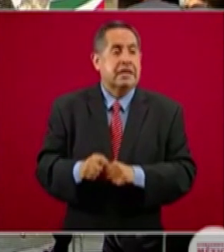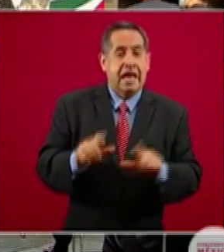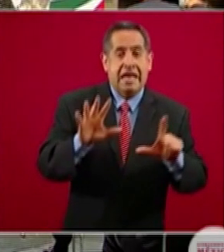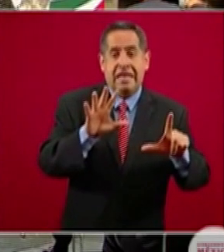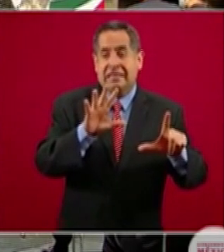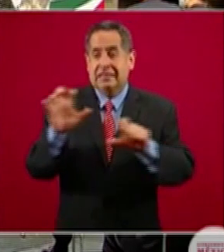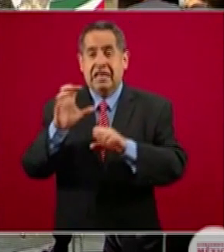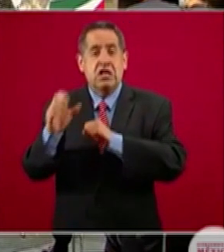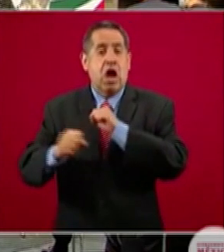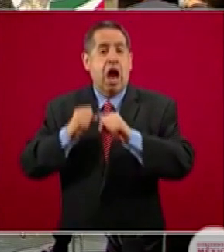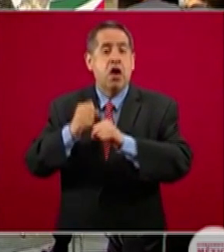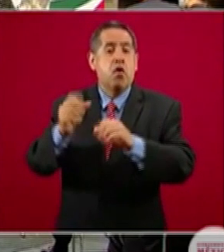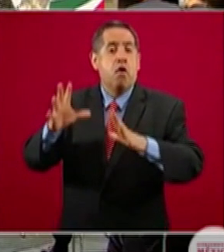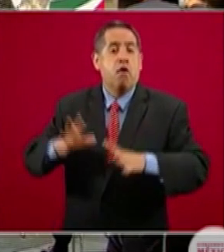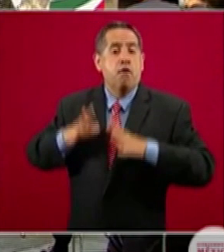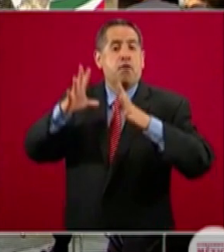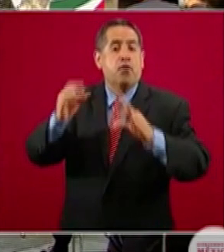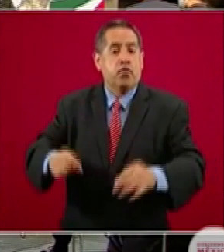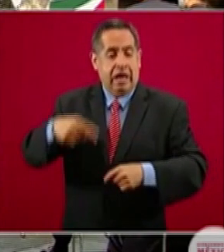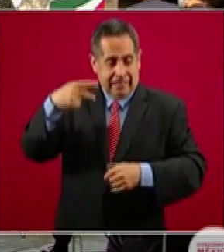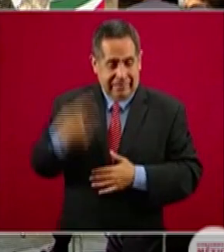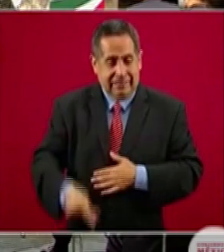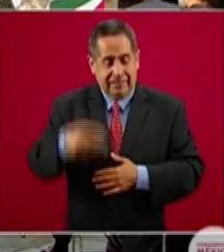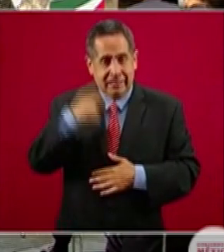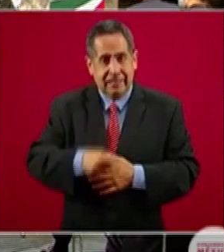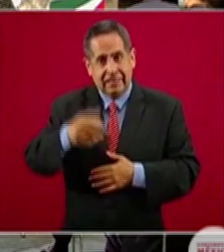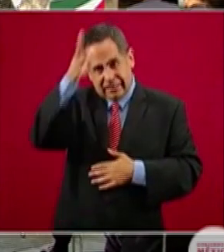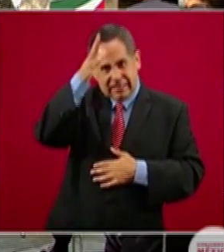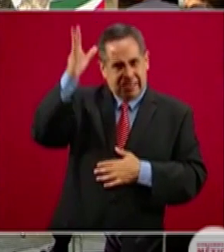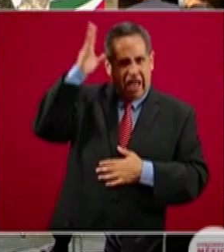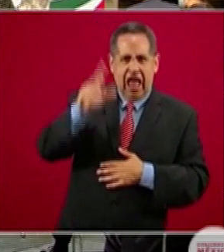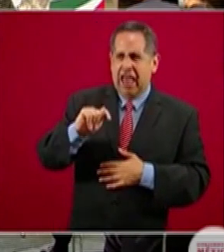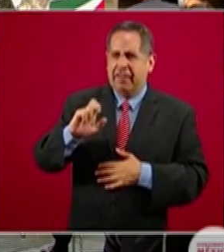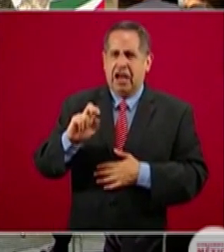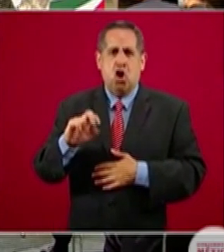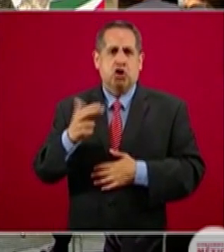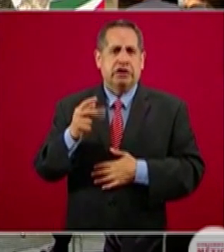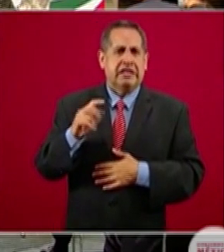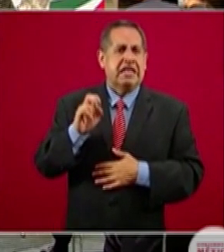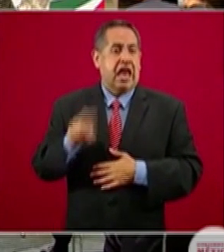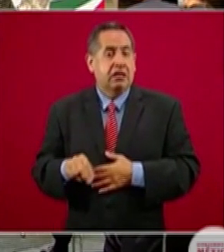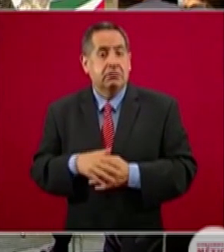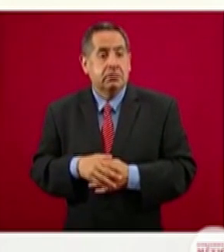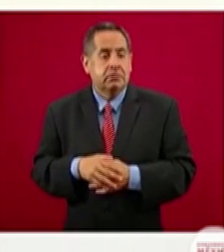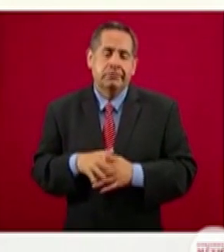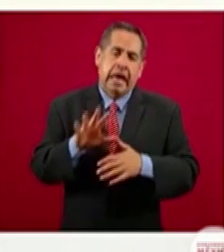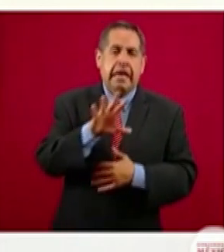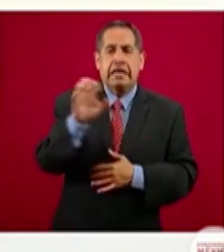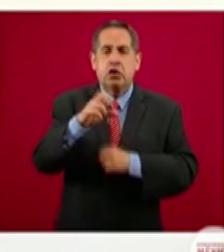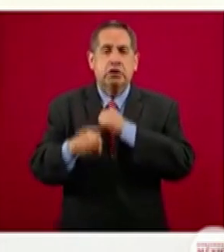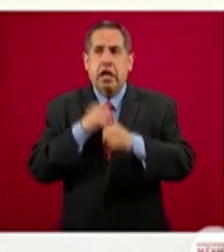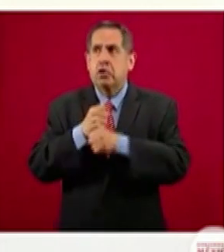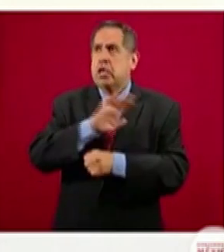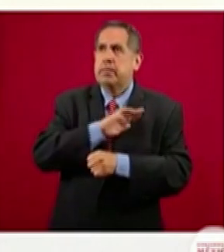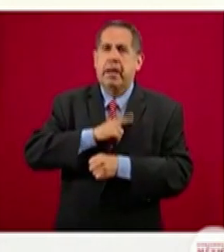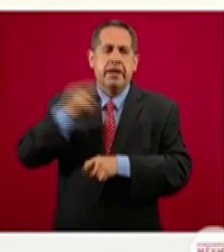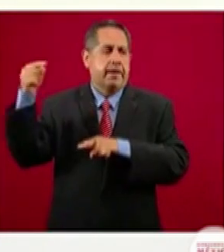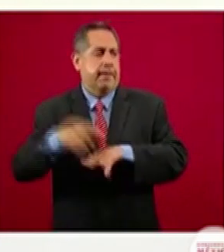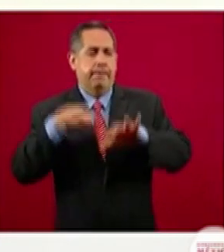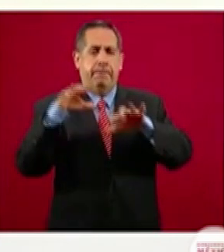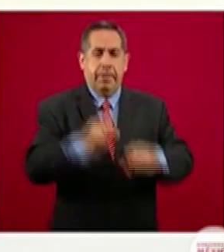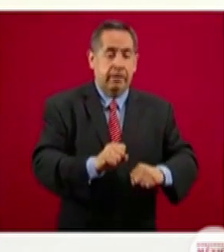años de la fundación de Tenochtitlán, de los 500 años de la invasión colonial